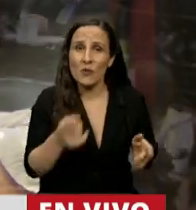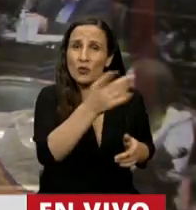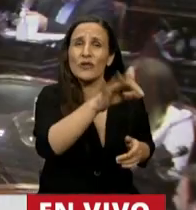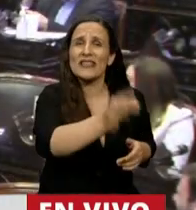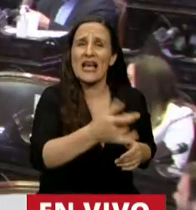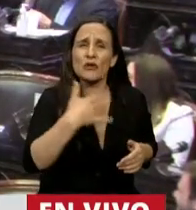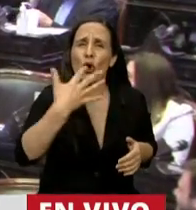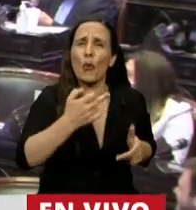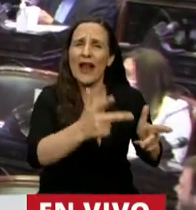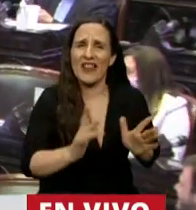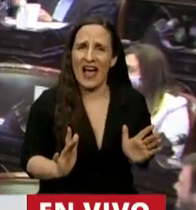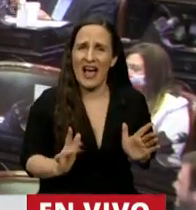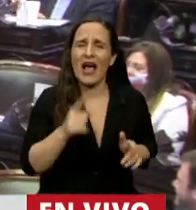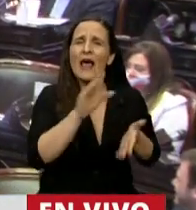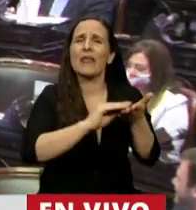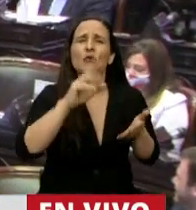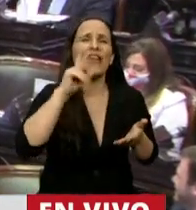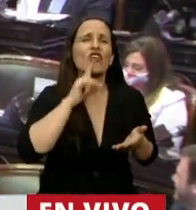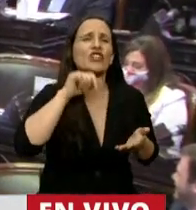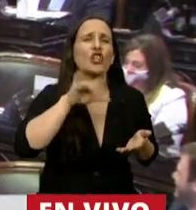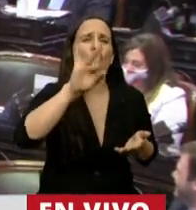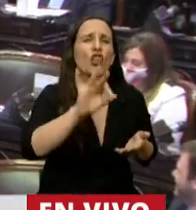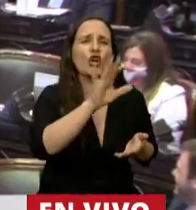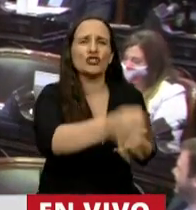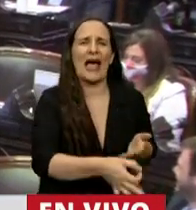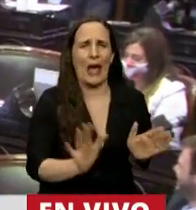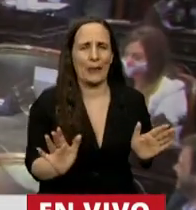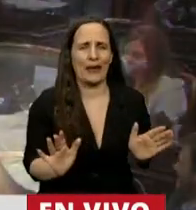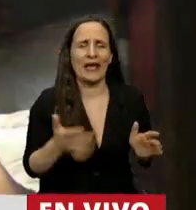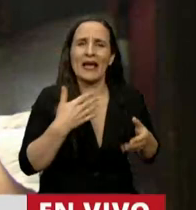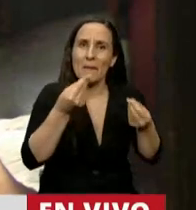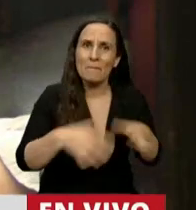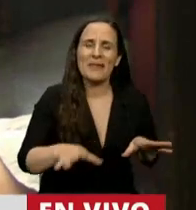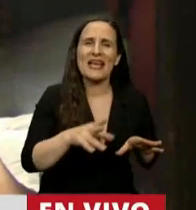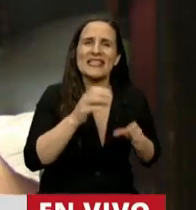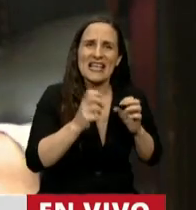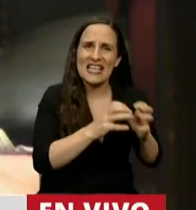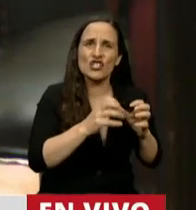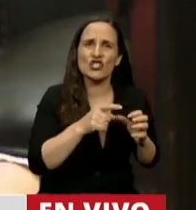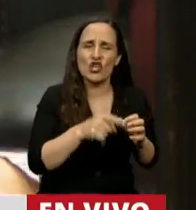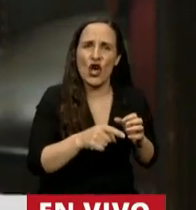que estoy diciendo la verdad, lo sabe el diputado Ritondo perfectamente. Nosotros empezábamos la sesión.